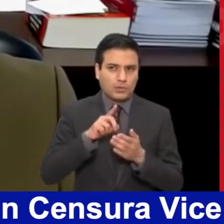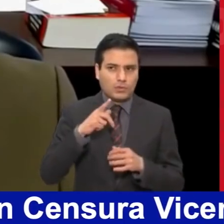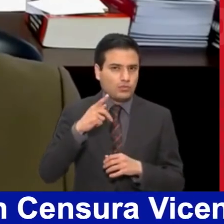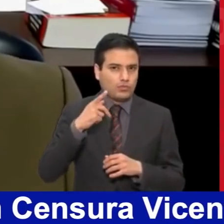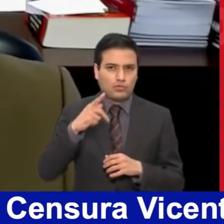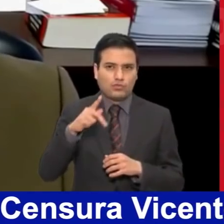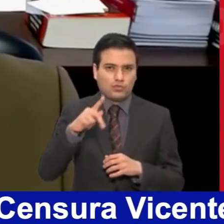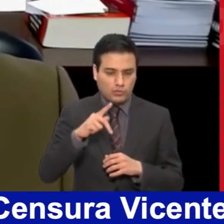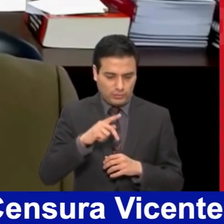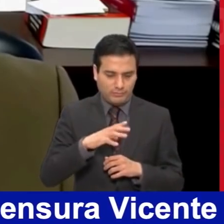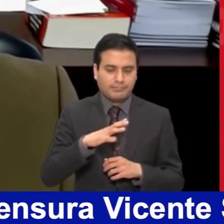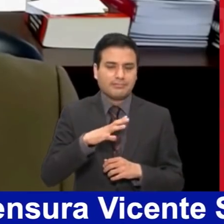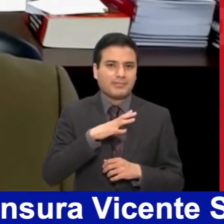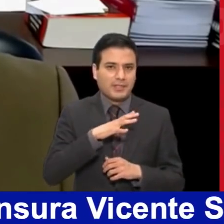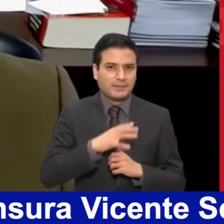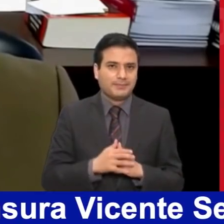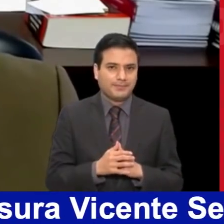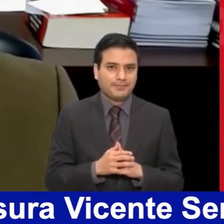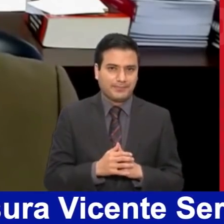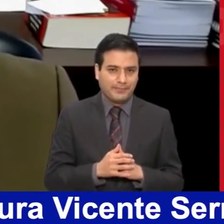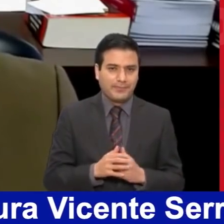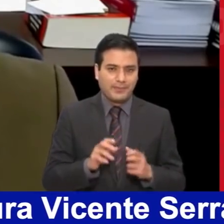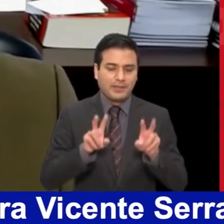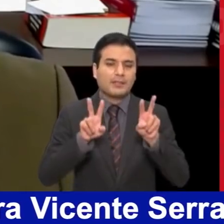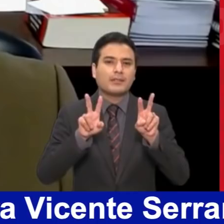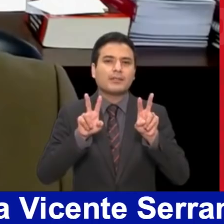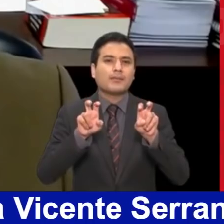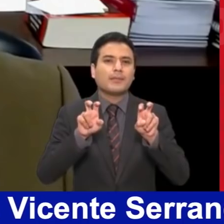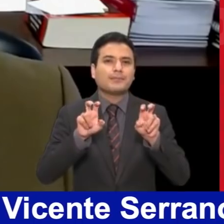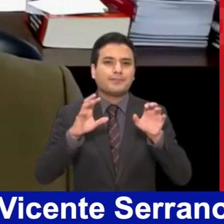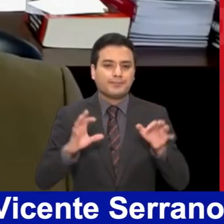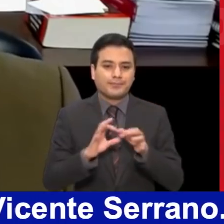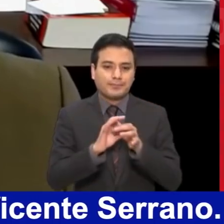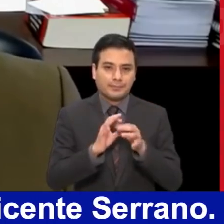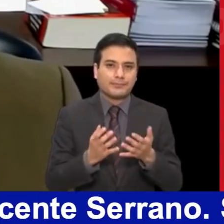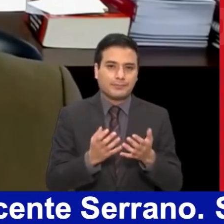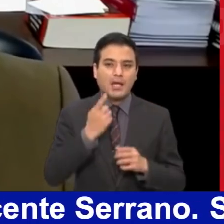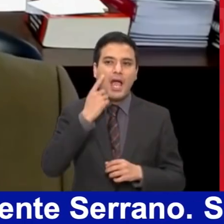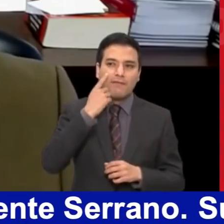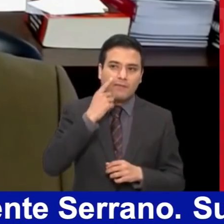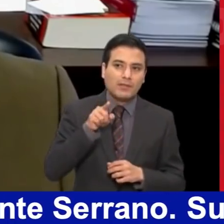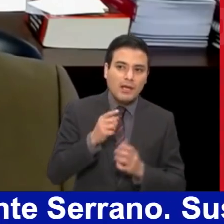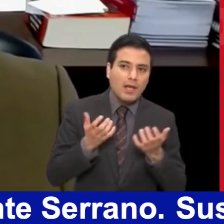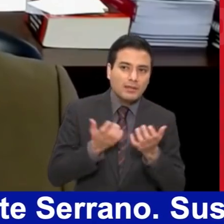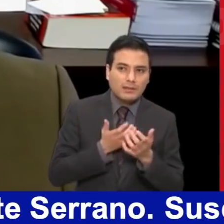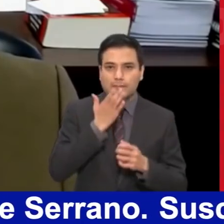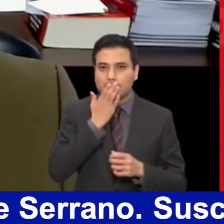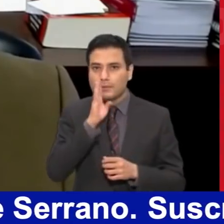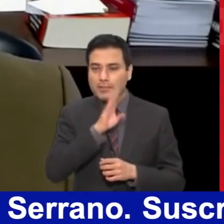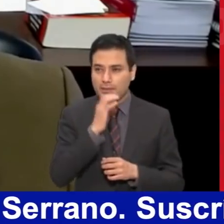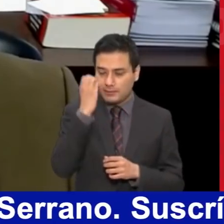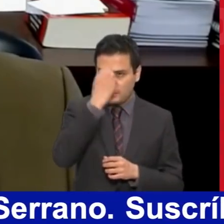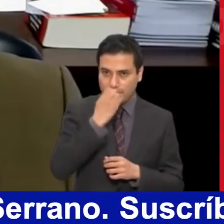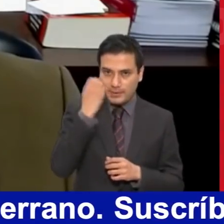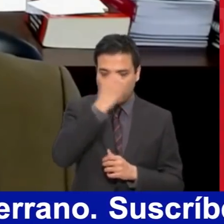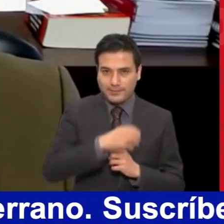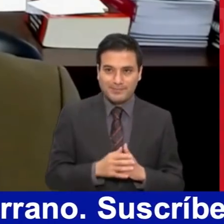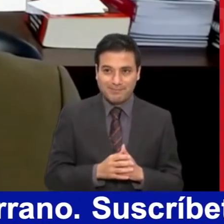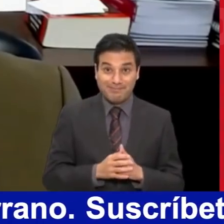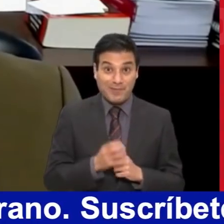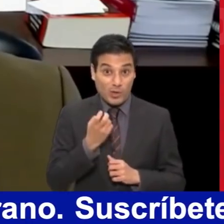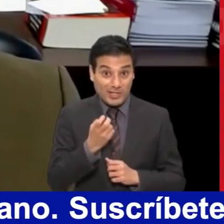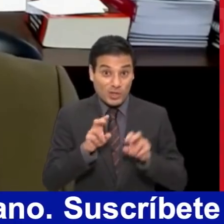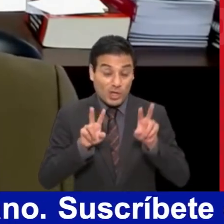modernas y suele estar asociado al tema de la rendición de cuentas, en nuestro país, como decía la diputada Sauri, fue un tema tabú durante